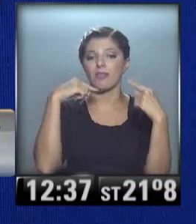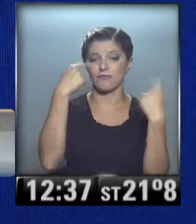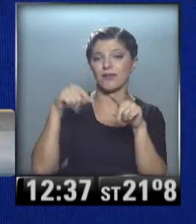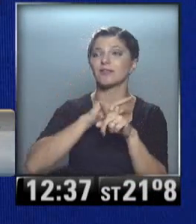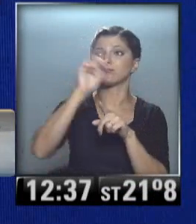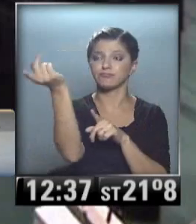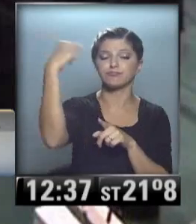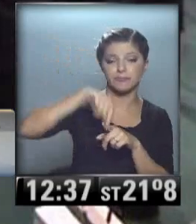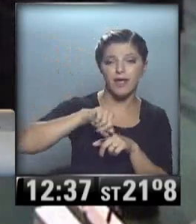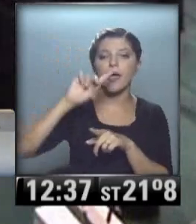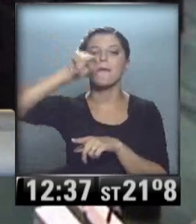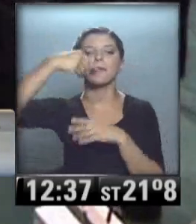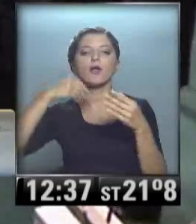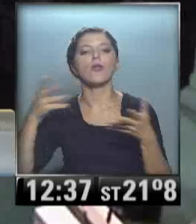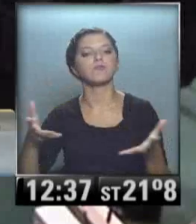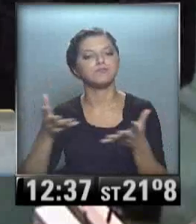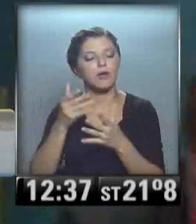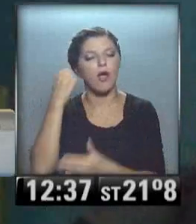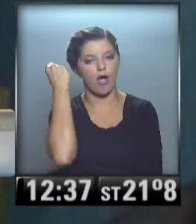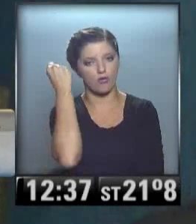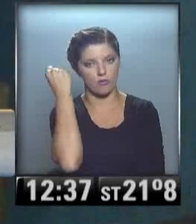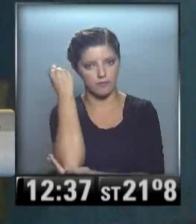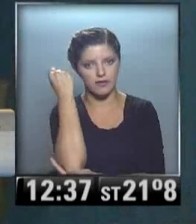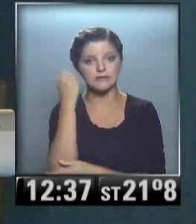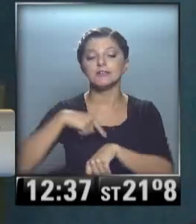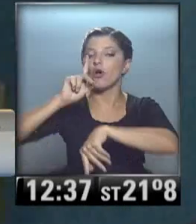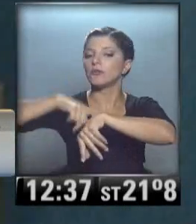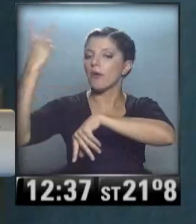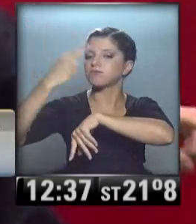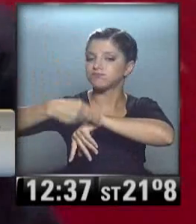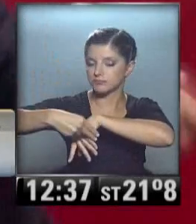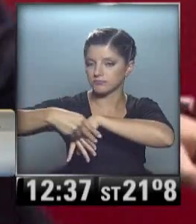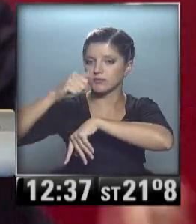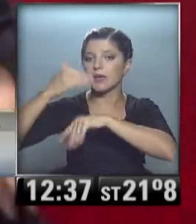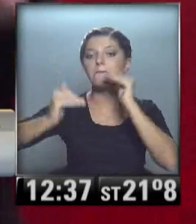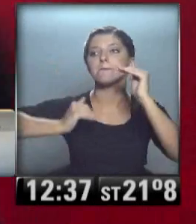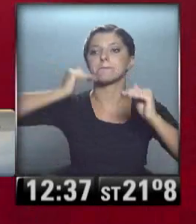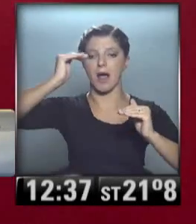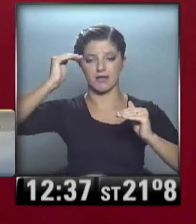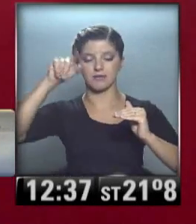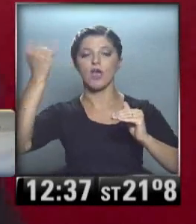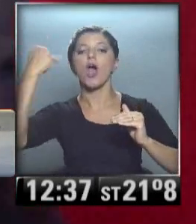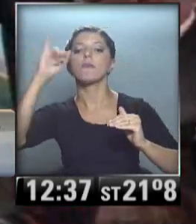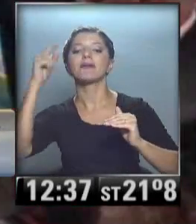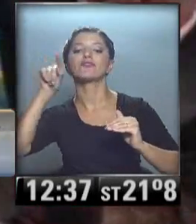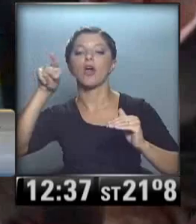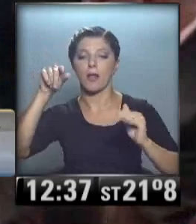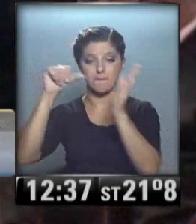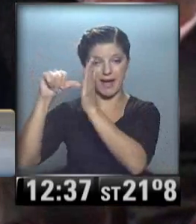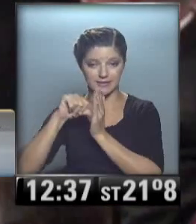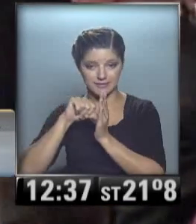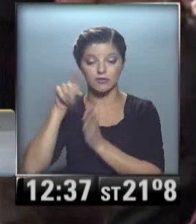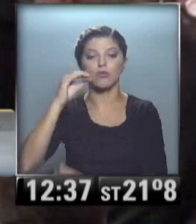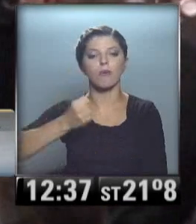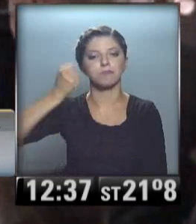inversiones financieras con intención de obtener utilidades de corto plazo por encima de las inversiones en activos productivos con ganancias